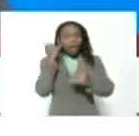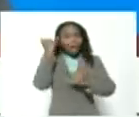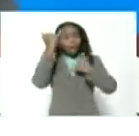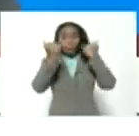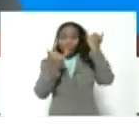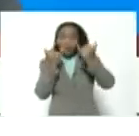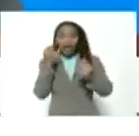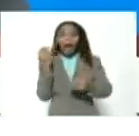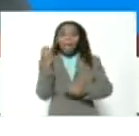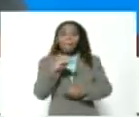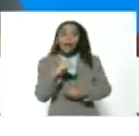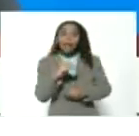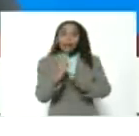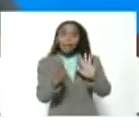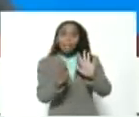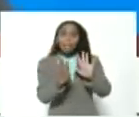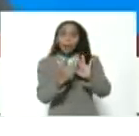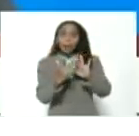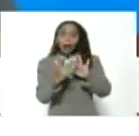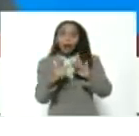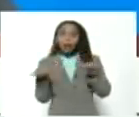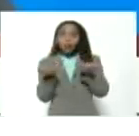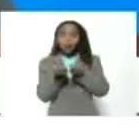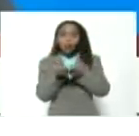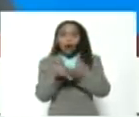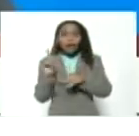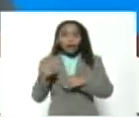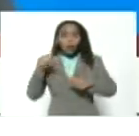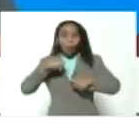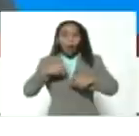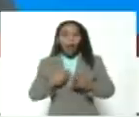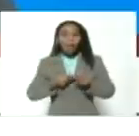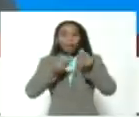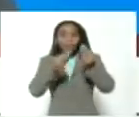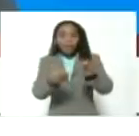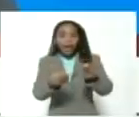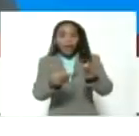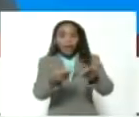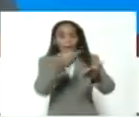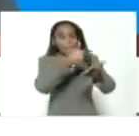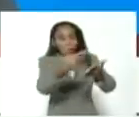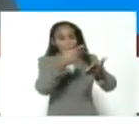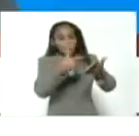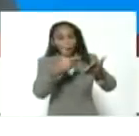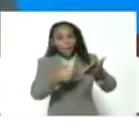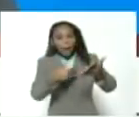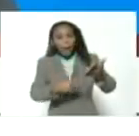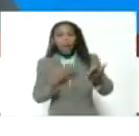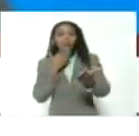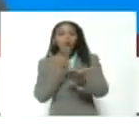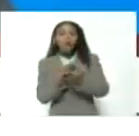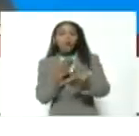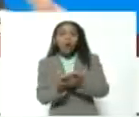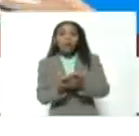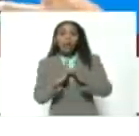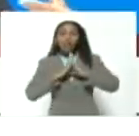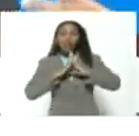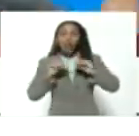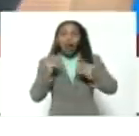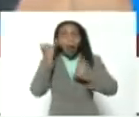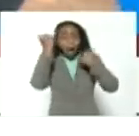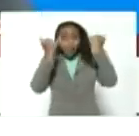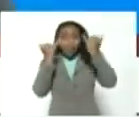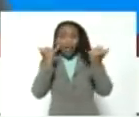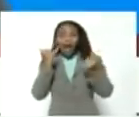más coinciden. Sin embargo, hoy le vamos a hacer entrega, presidente, de la relatoría, de las propuestas, de todas las ideas